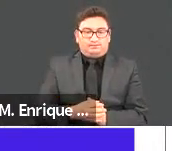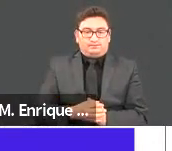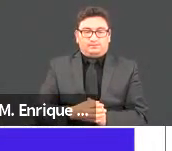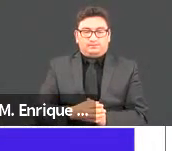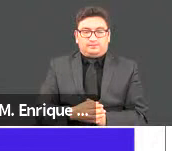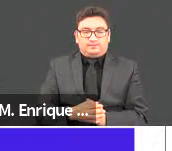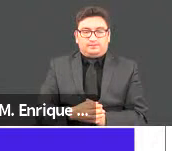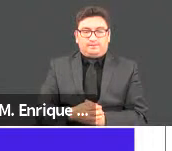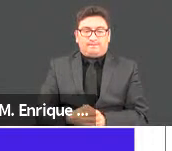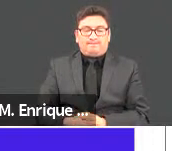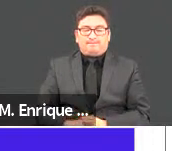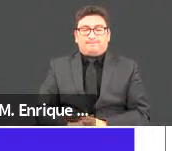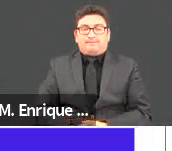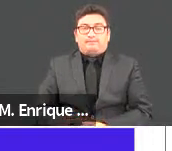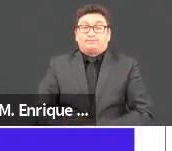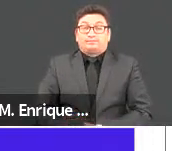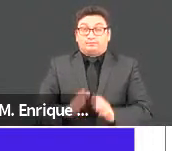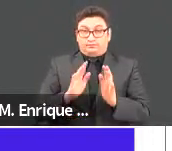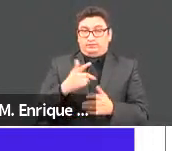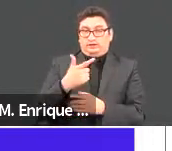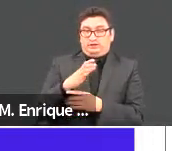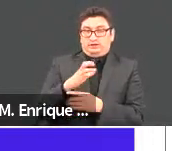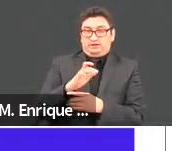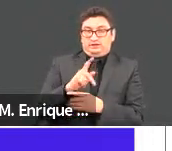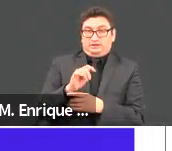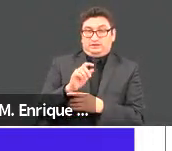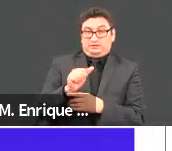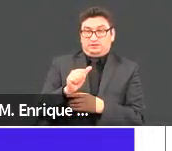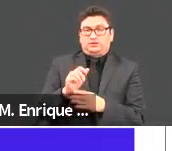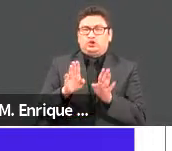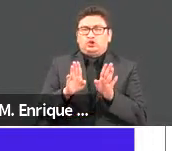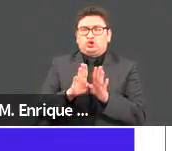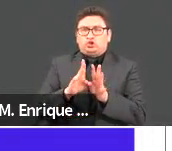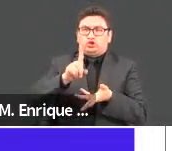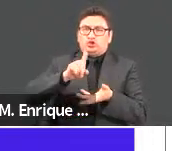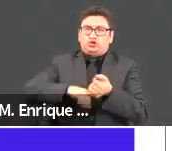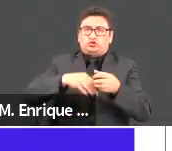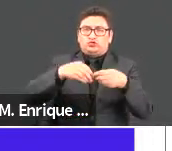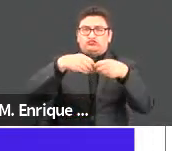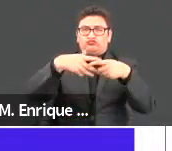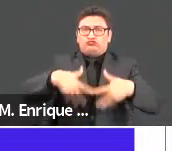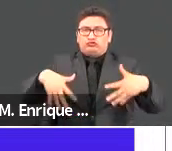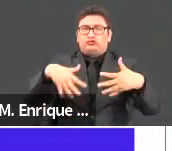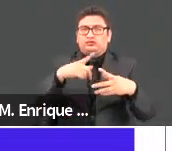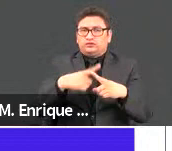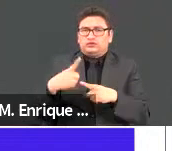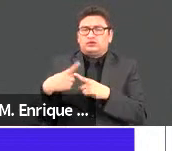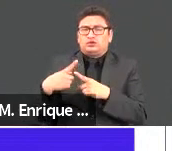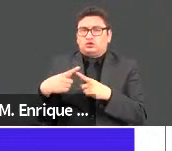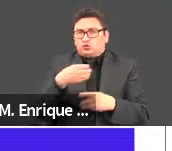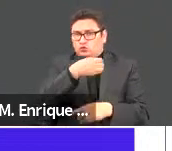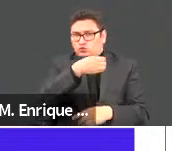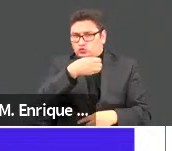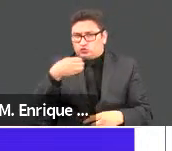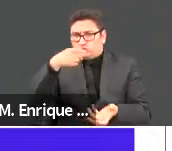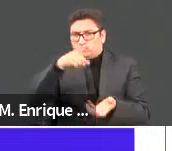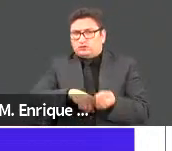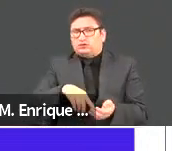Bien, ahora, la Gaceta, ¿cómo es su estructura fundamental, su estructura